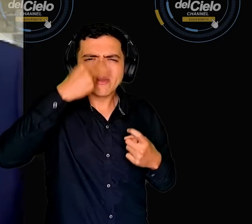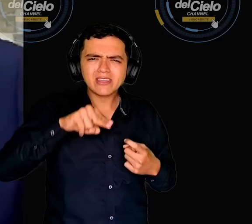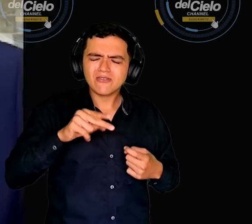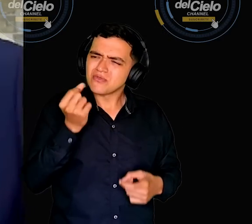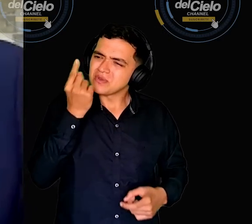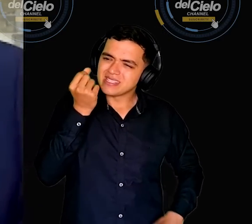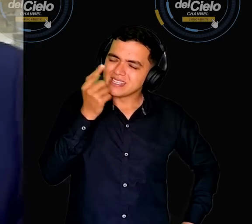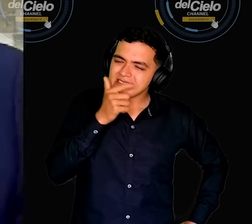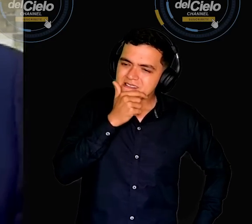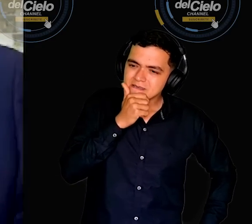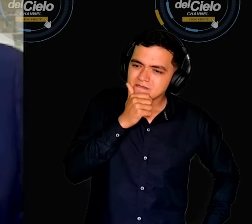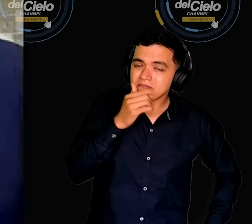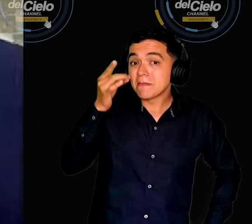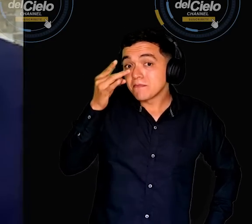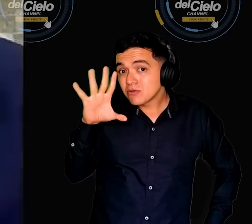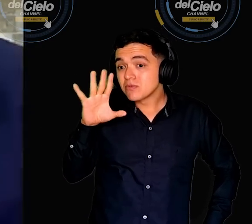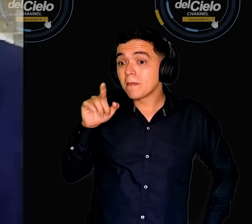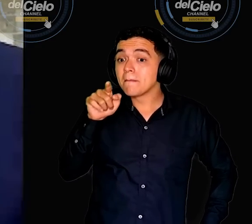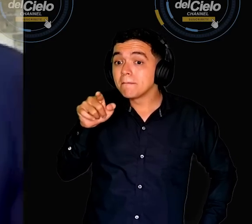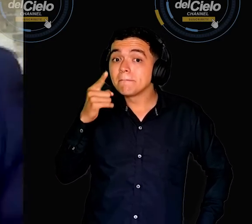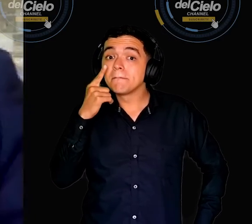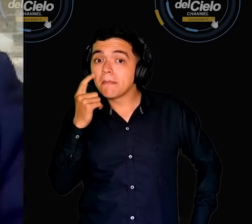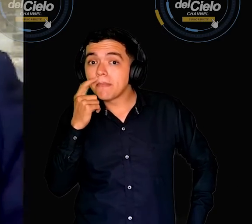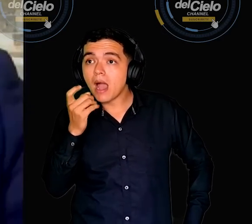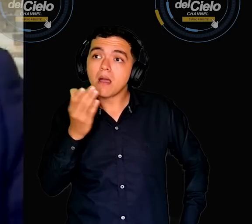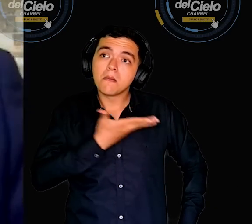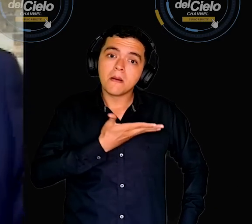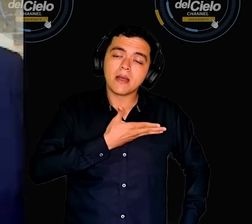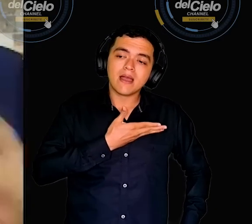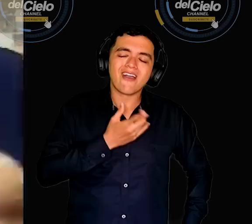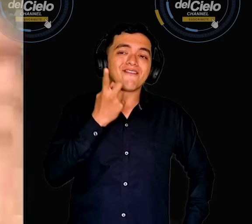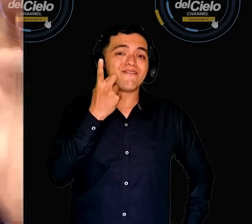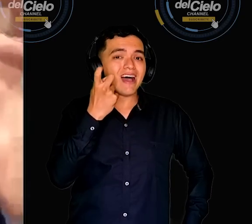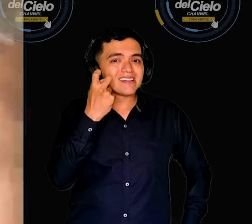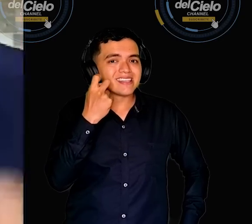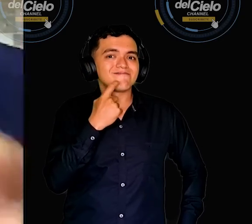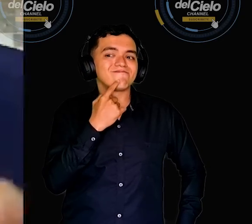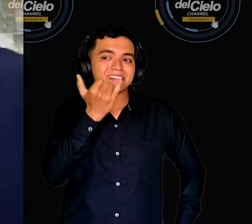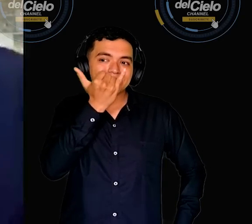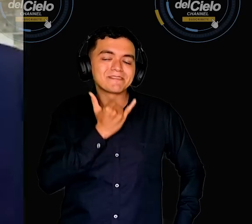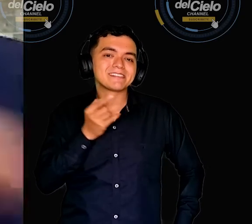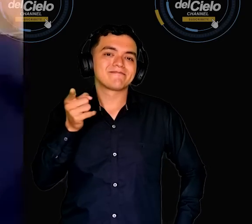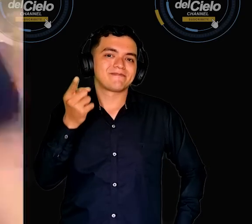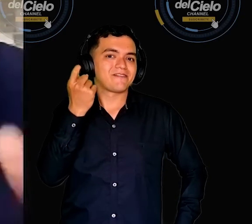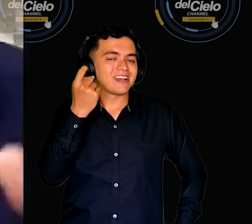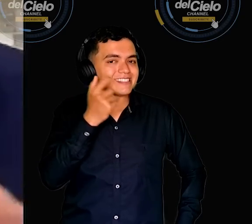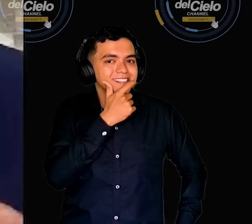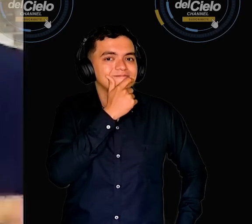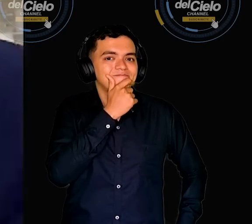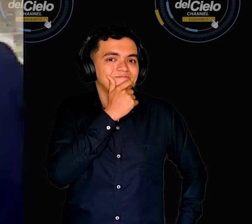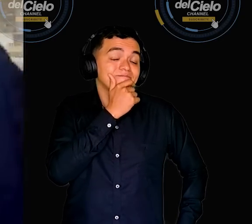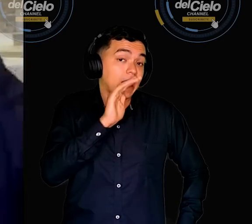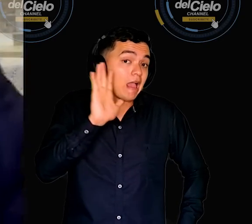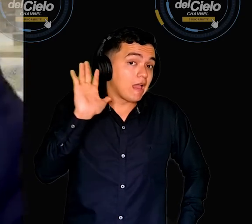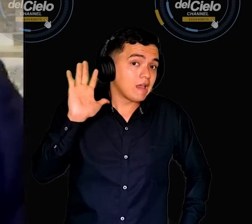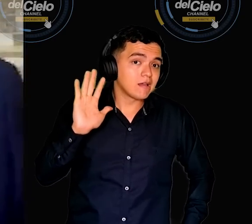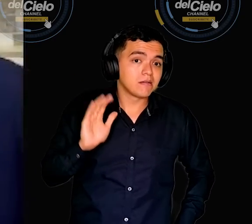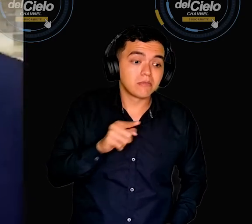no eran inteligentes. Eran personas inteligentes, tenían riqueza, tenían negocios, tenían una vida.